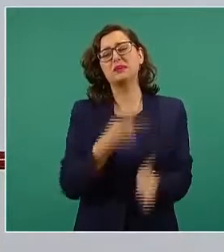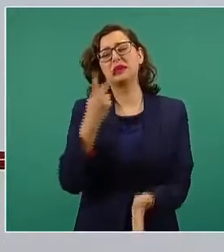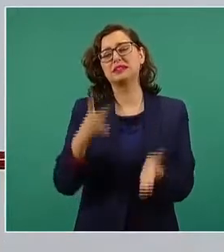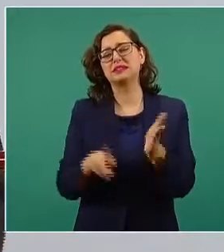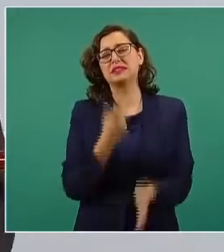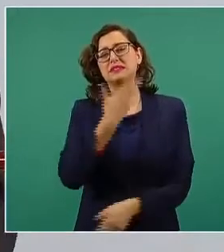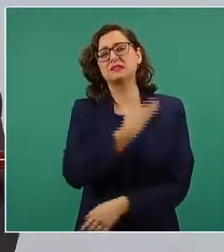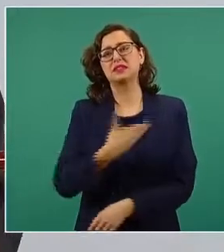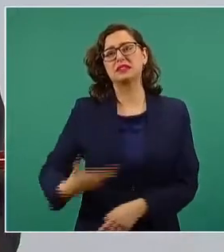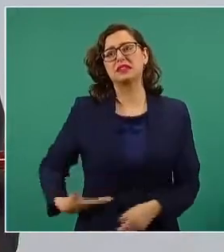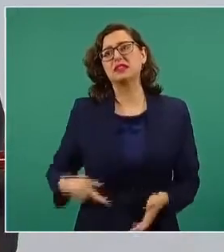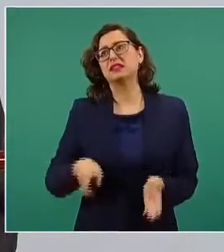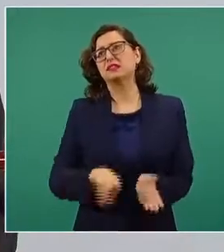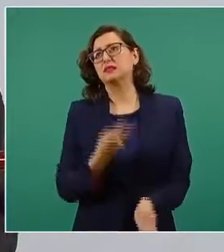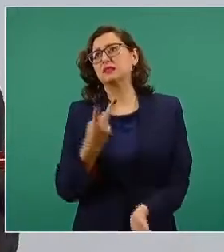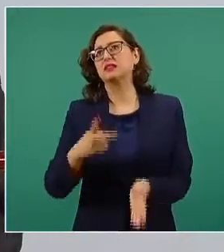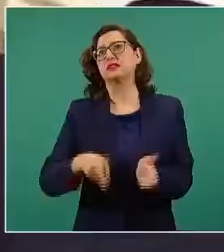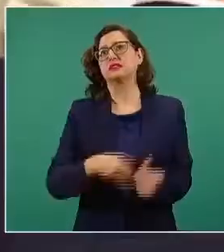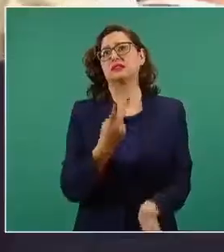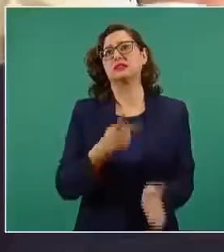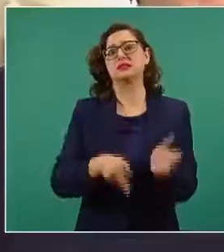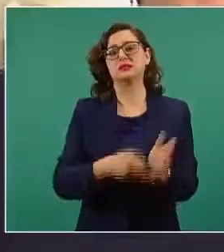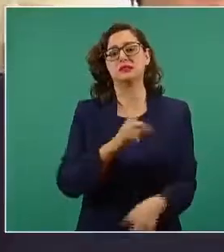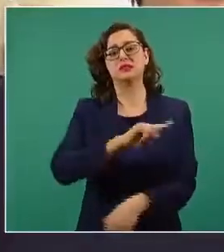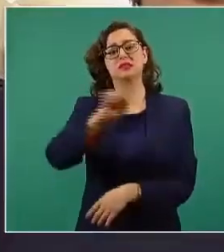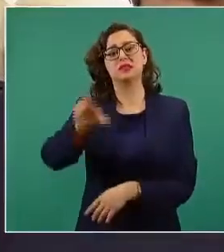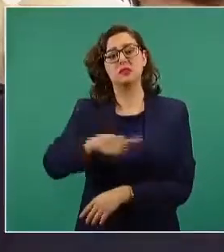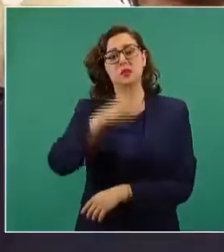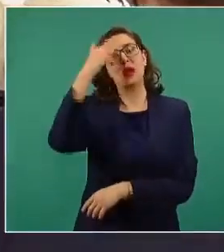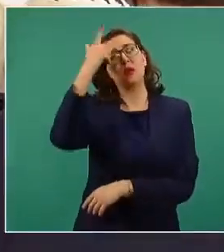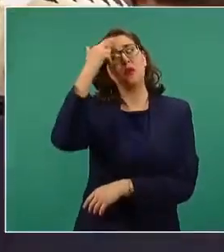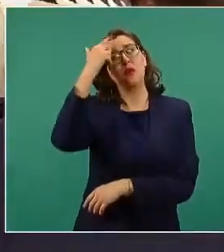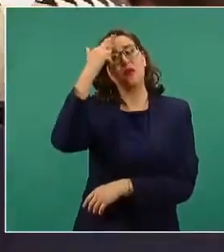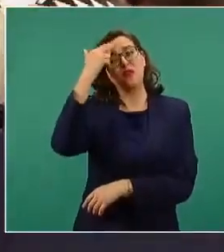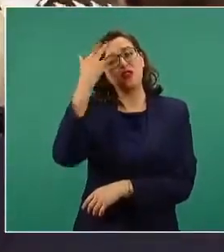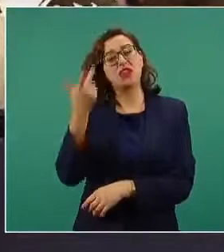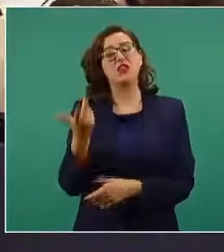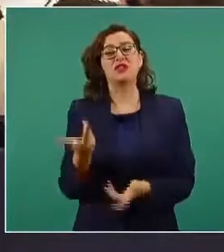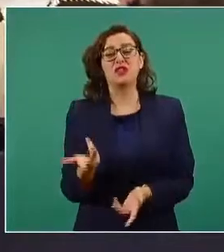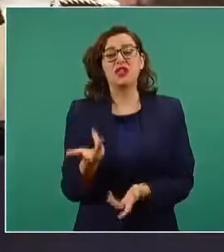dominó durante 34 años.